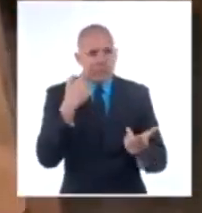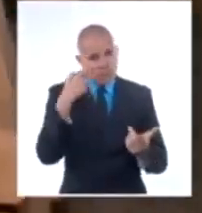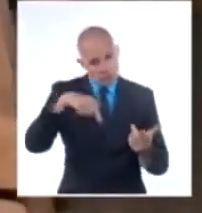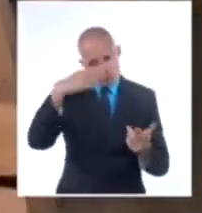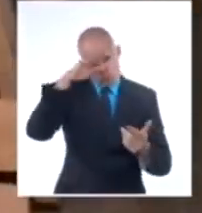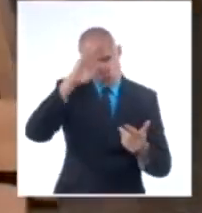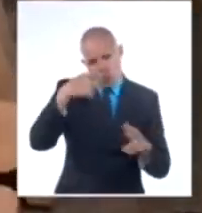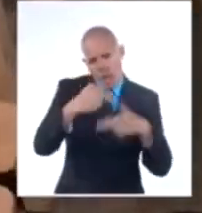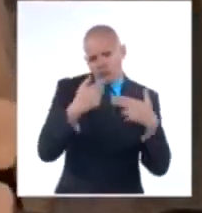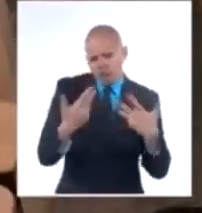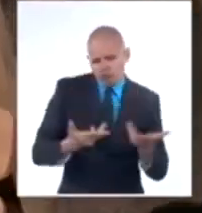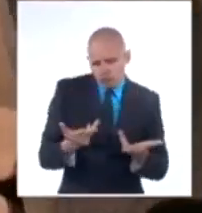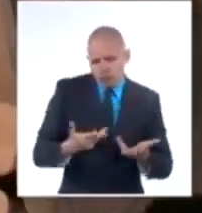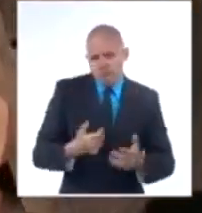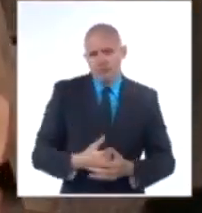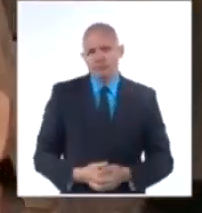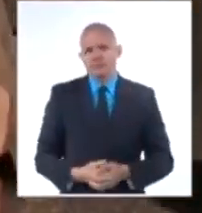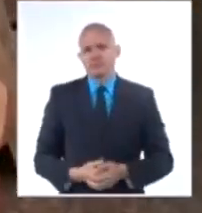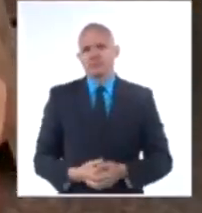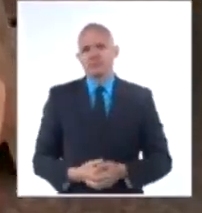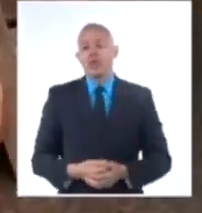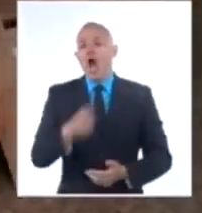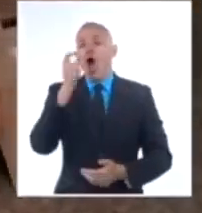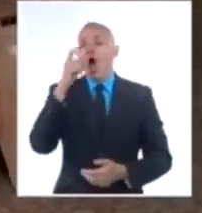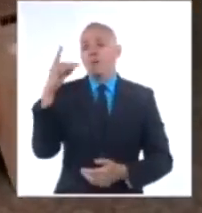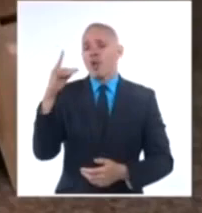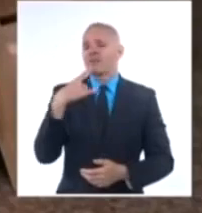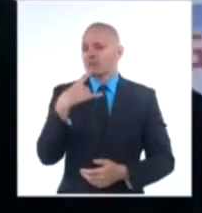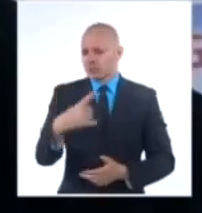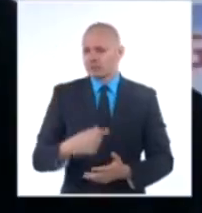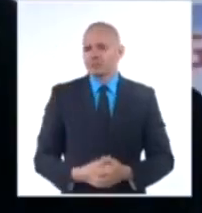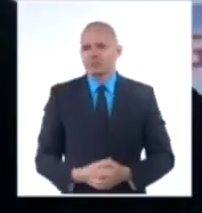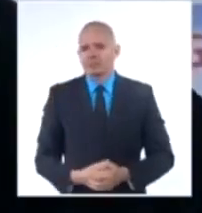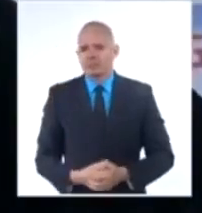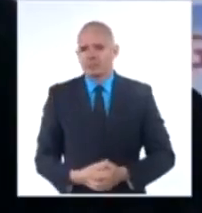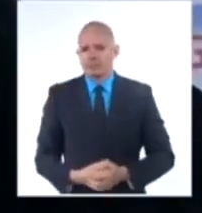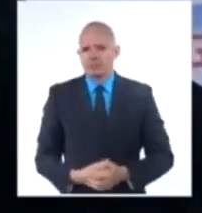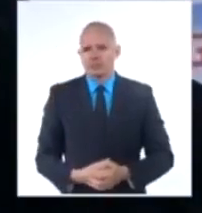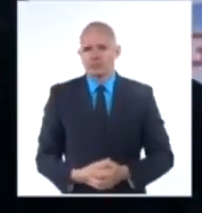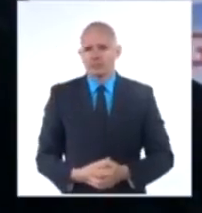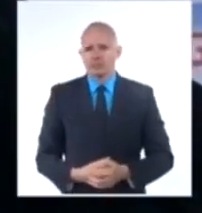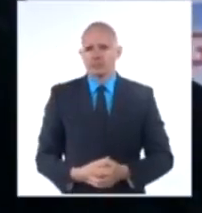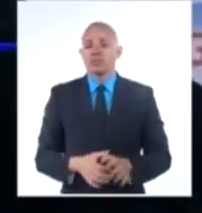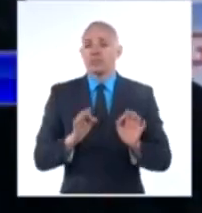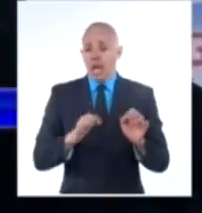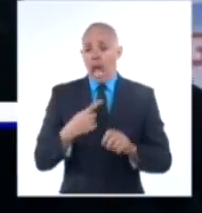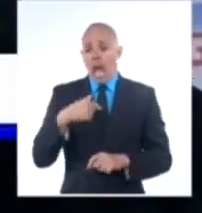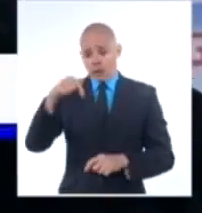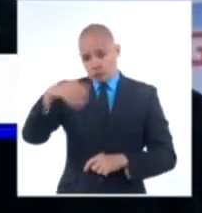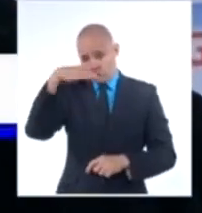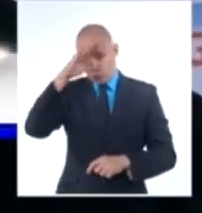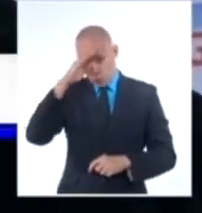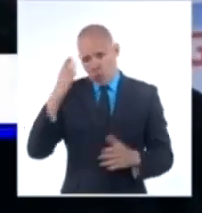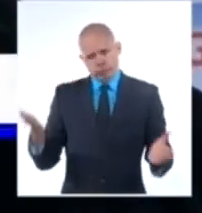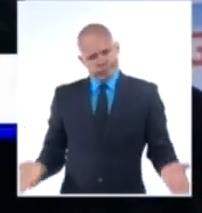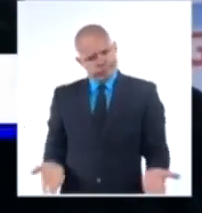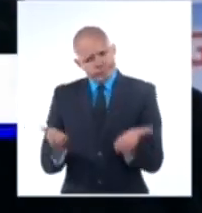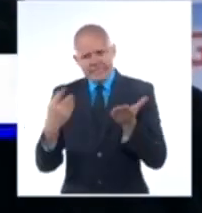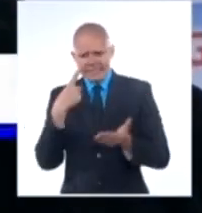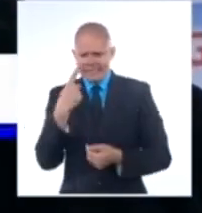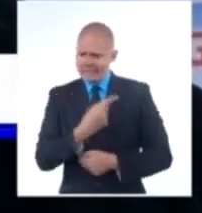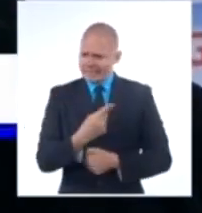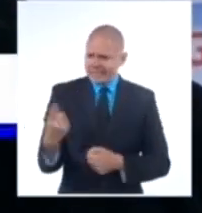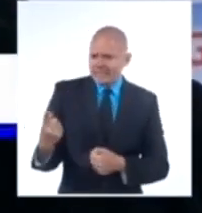país. Estamos rescatando todos los avances que tienen en la cuestión de biotecnología y producción de bioinsumos,